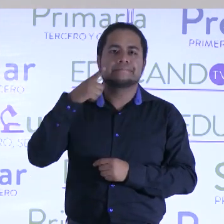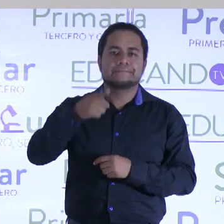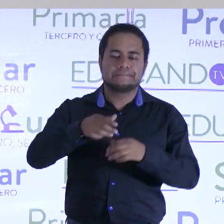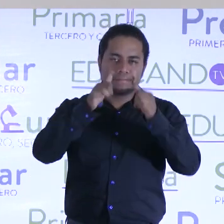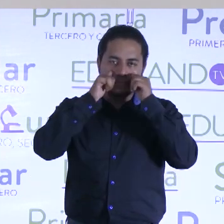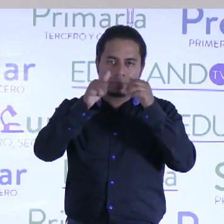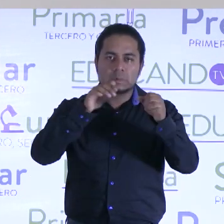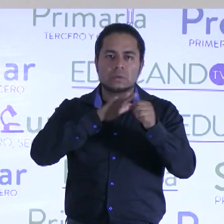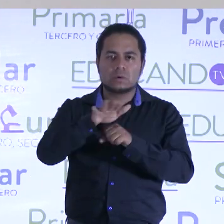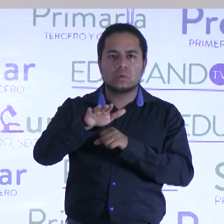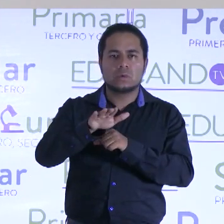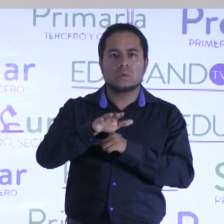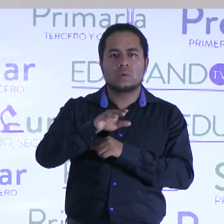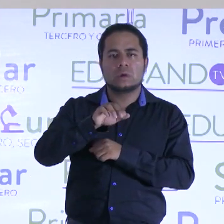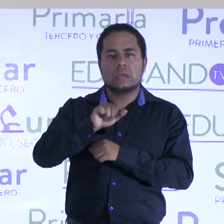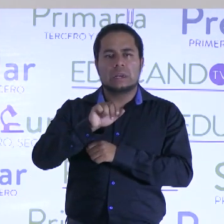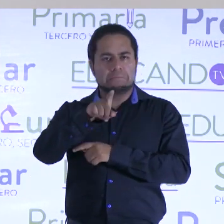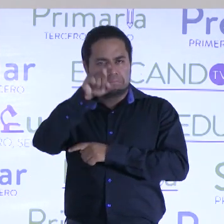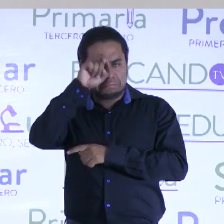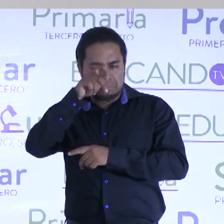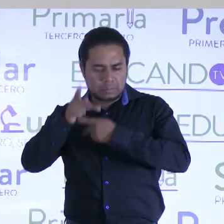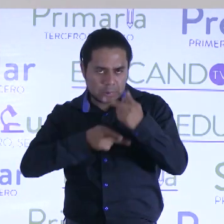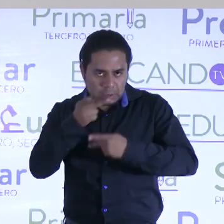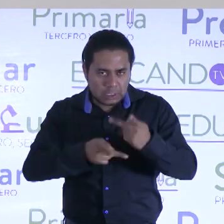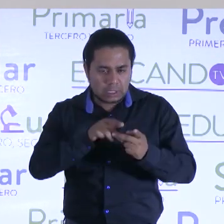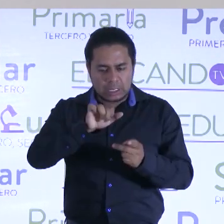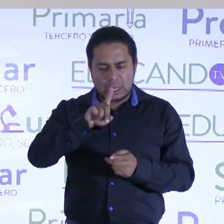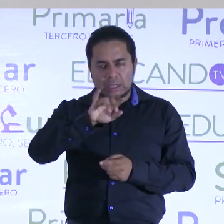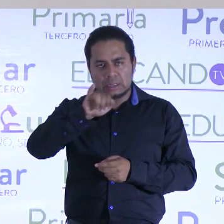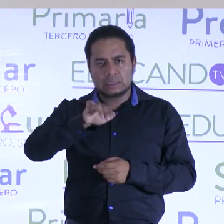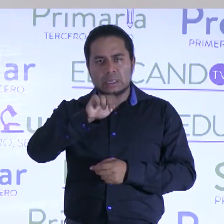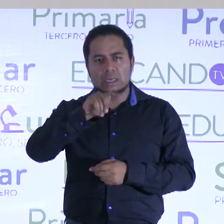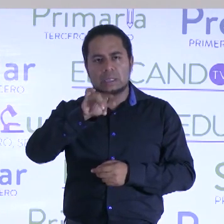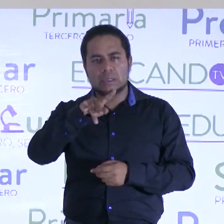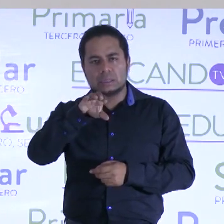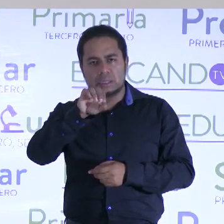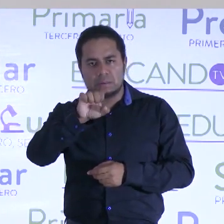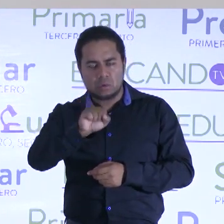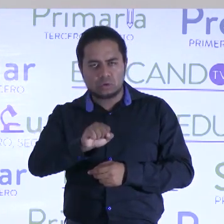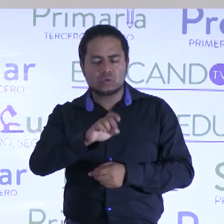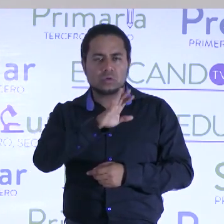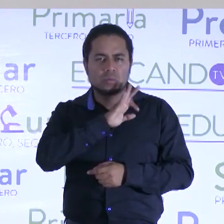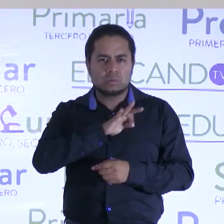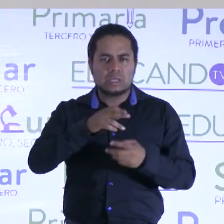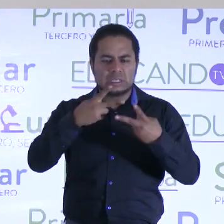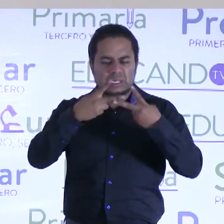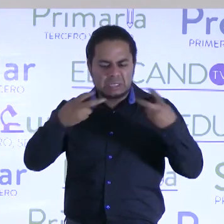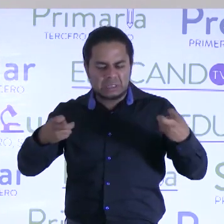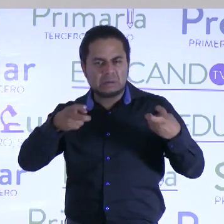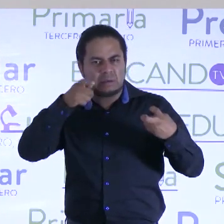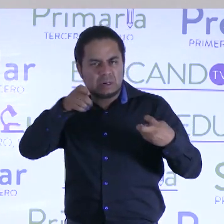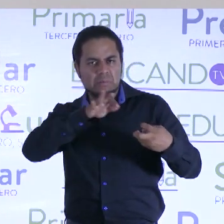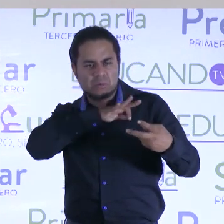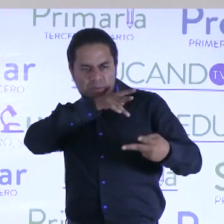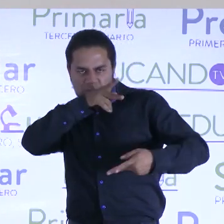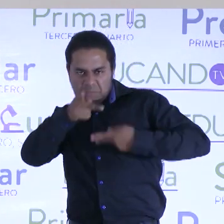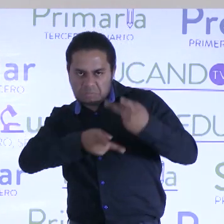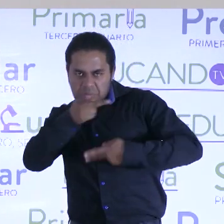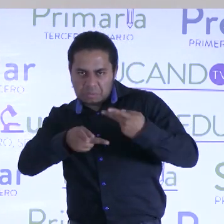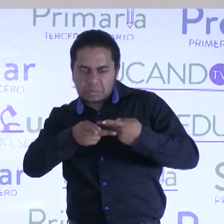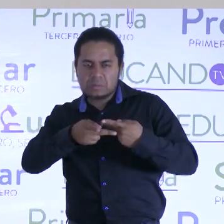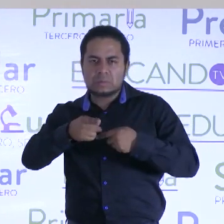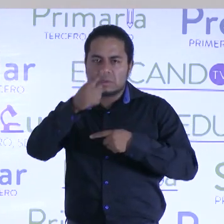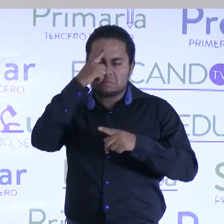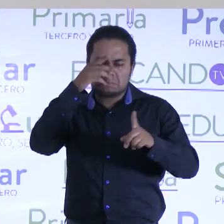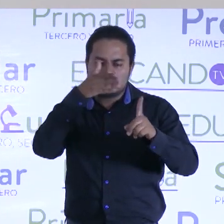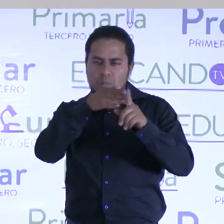cuenta los objetivos interrogativos, los cuales te van a permitir darte la pauta de hacer preguntas